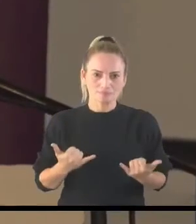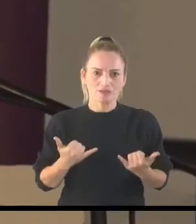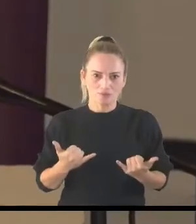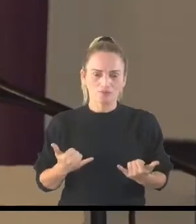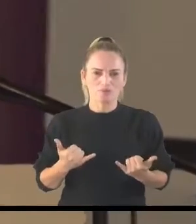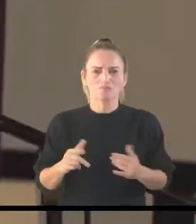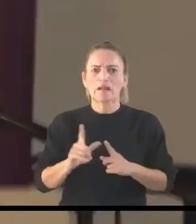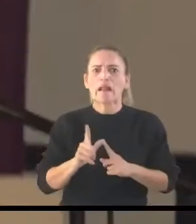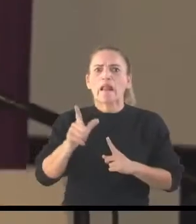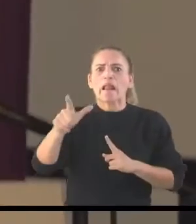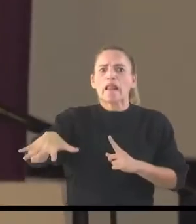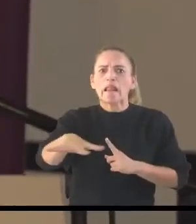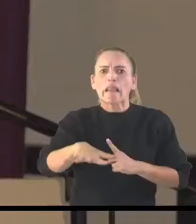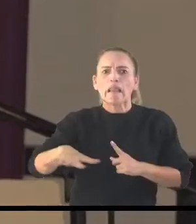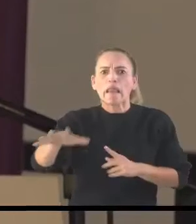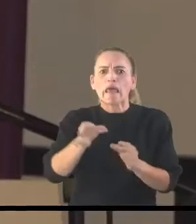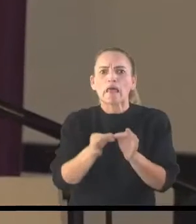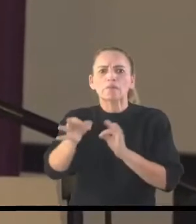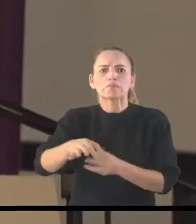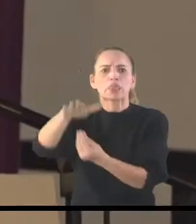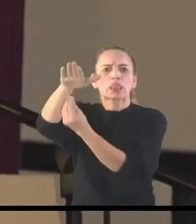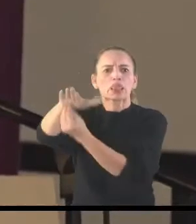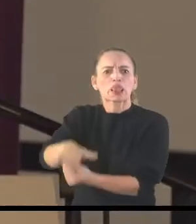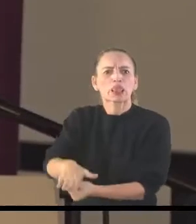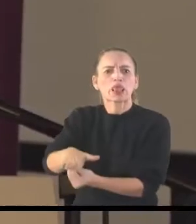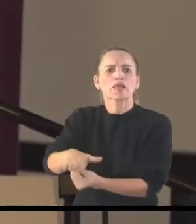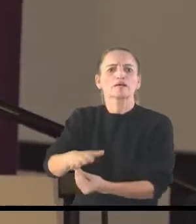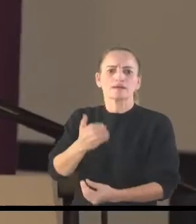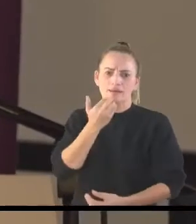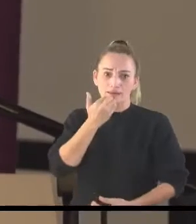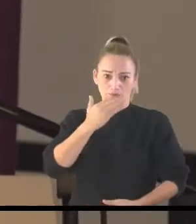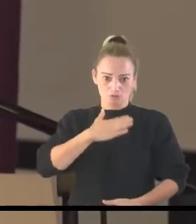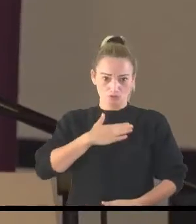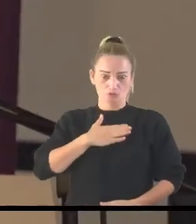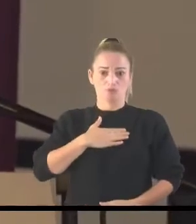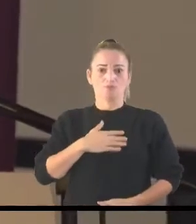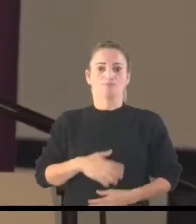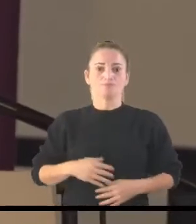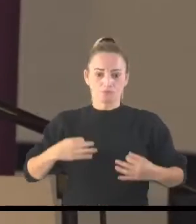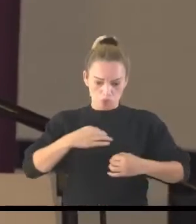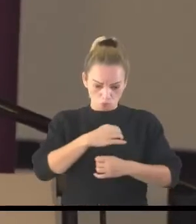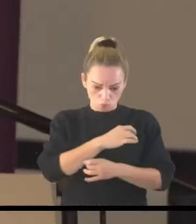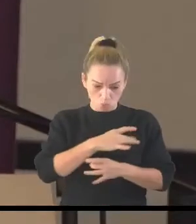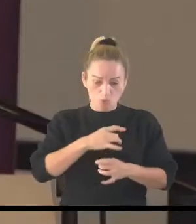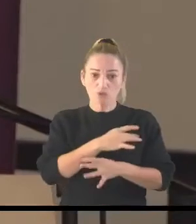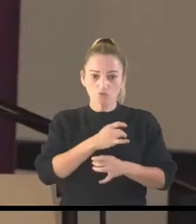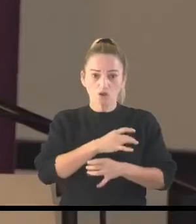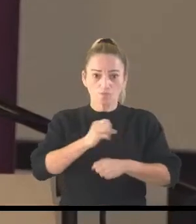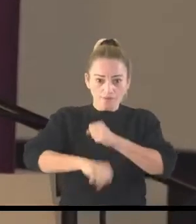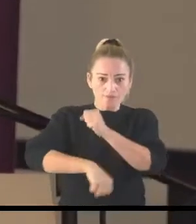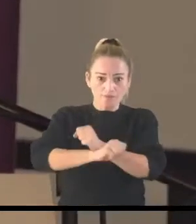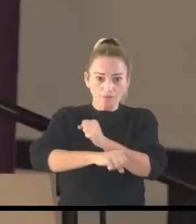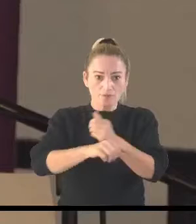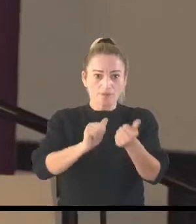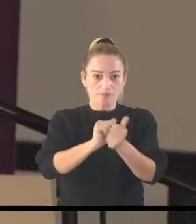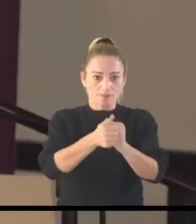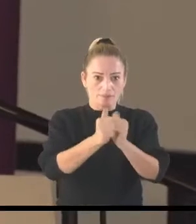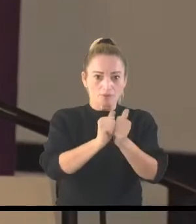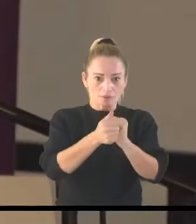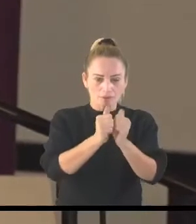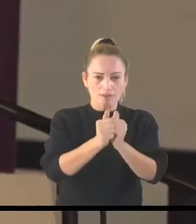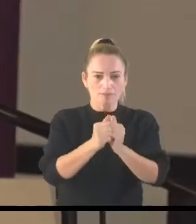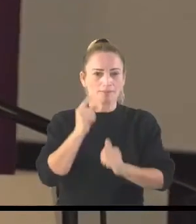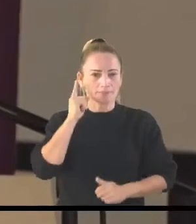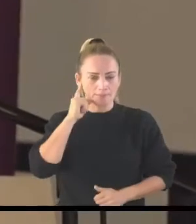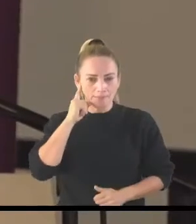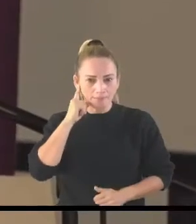territorios lejanos o territorios olvidados, como digo yo. Donamos uniformes de fútbol para que los pelados se